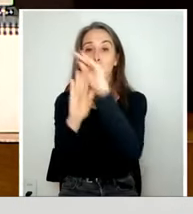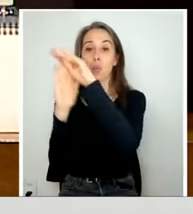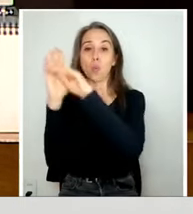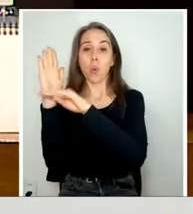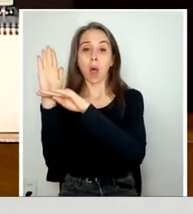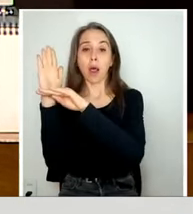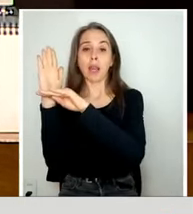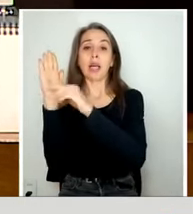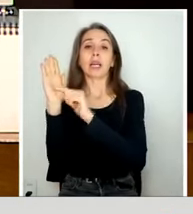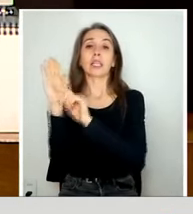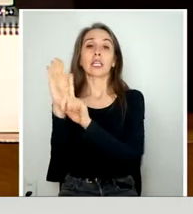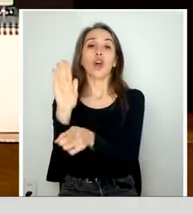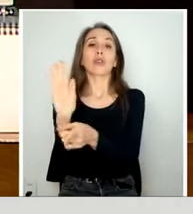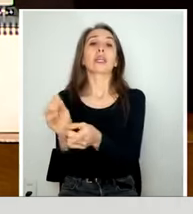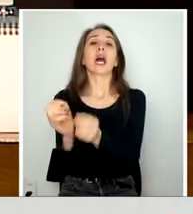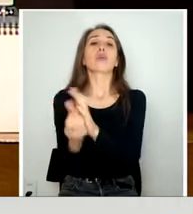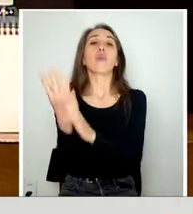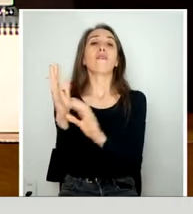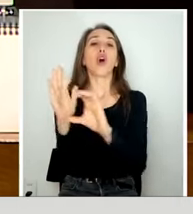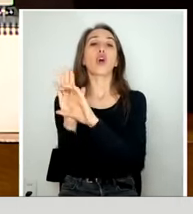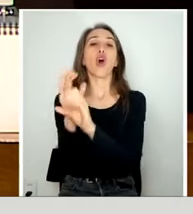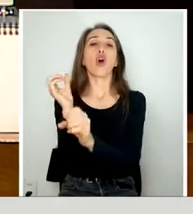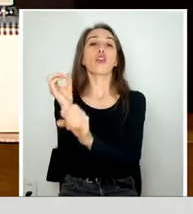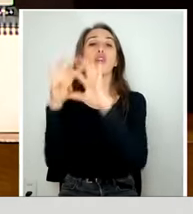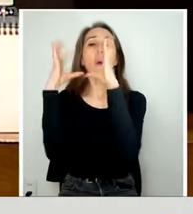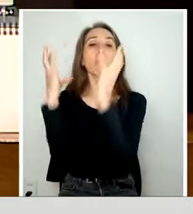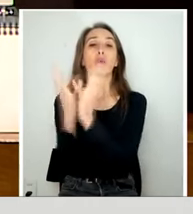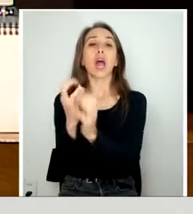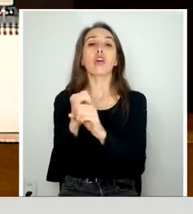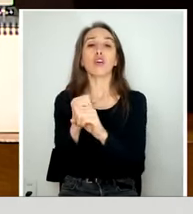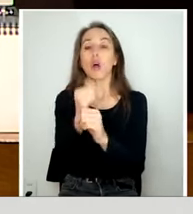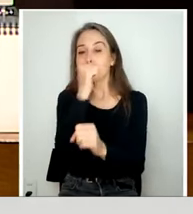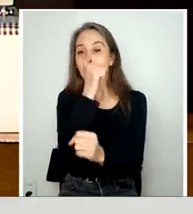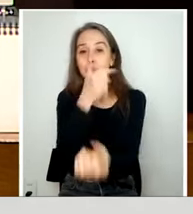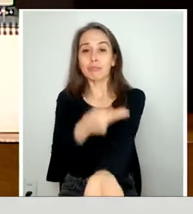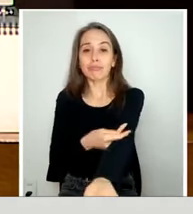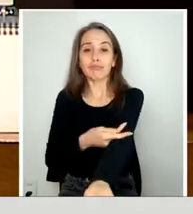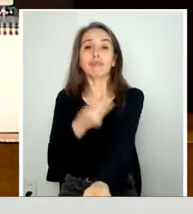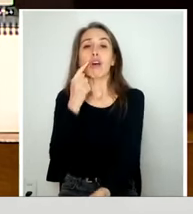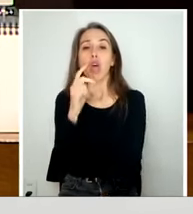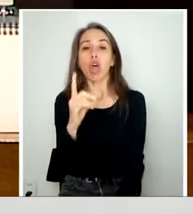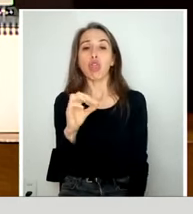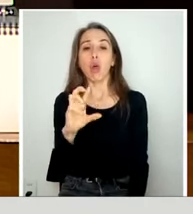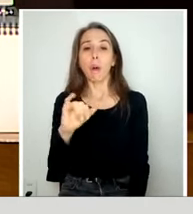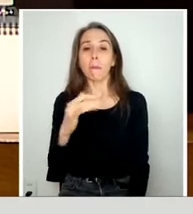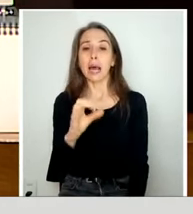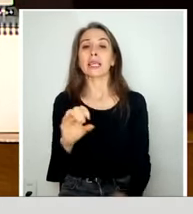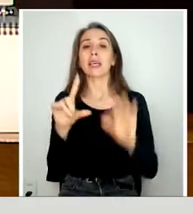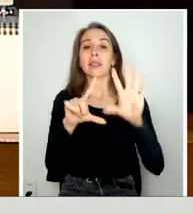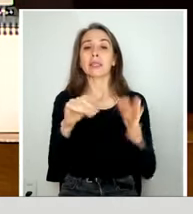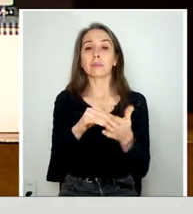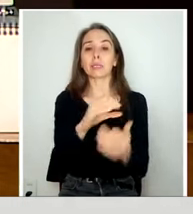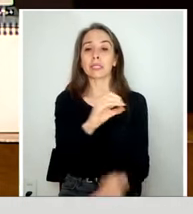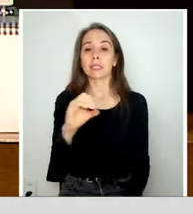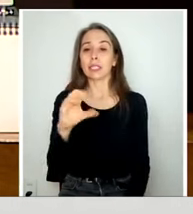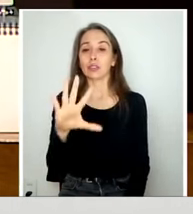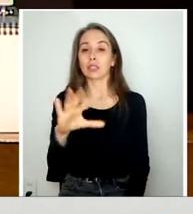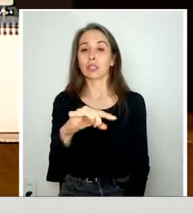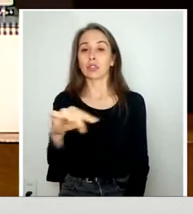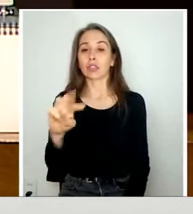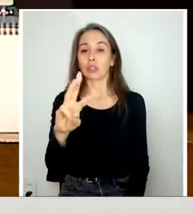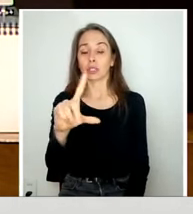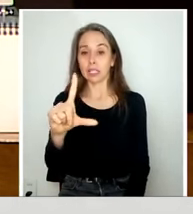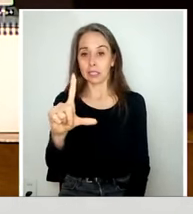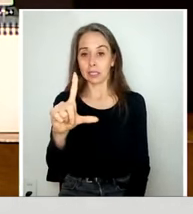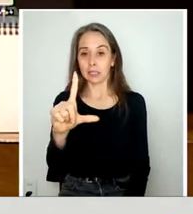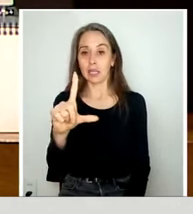del nuevo código mundial antidopaje correspondiente al boletín número 16,005 guión 37 para la discusión